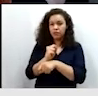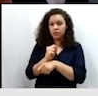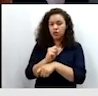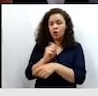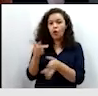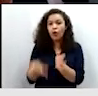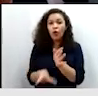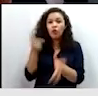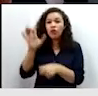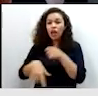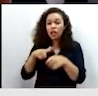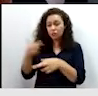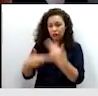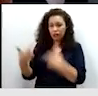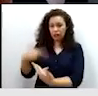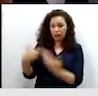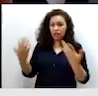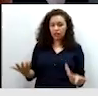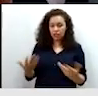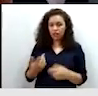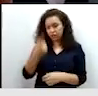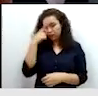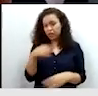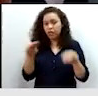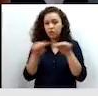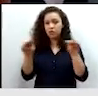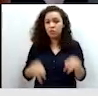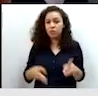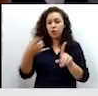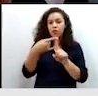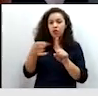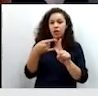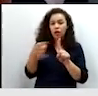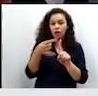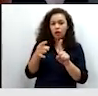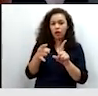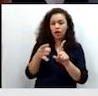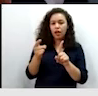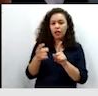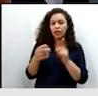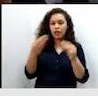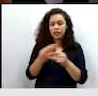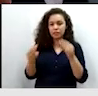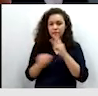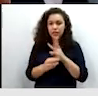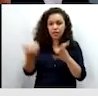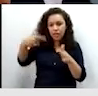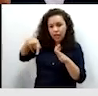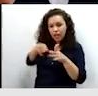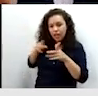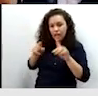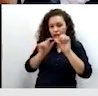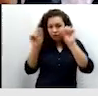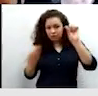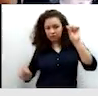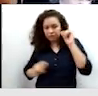nociva regresaba. ¿Pero era por qué? Porque los muebles, las puertas de madera tenían grietas, ahí se guardaban la fauna nociva,